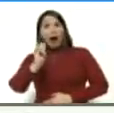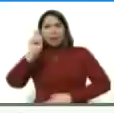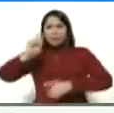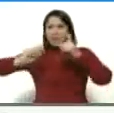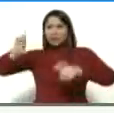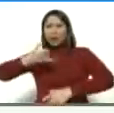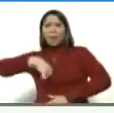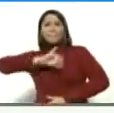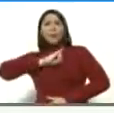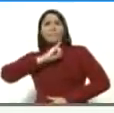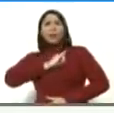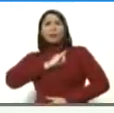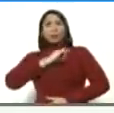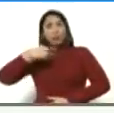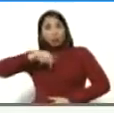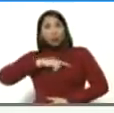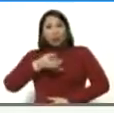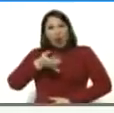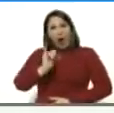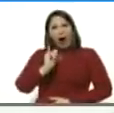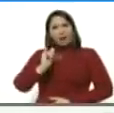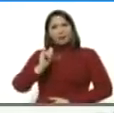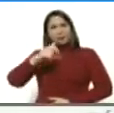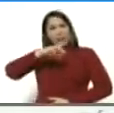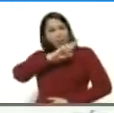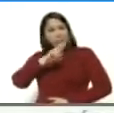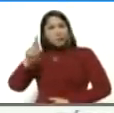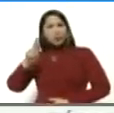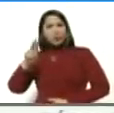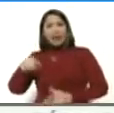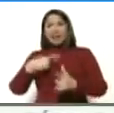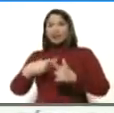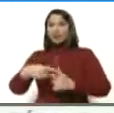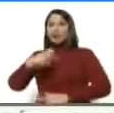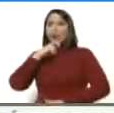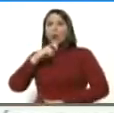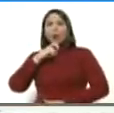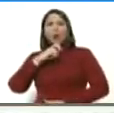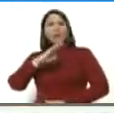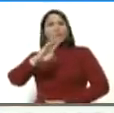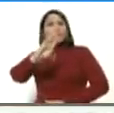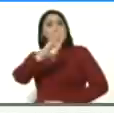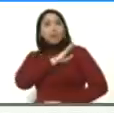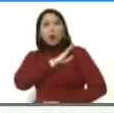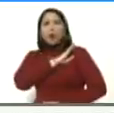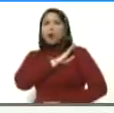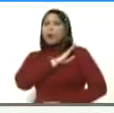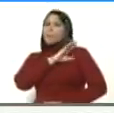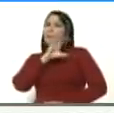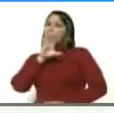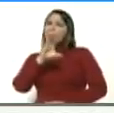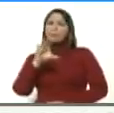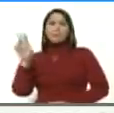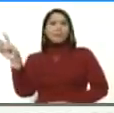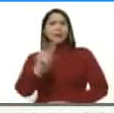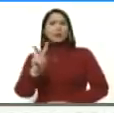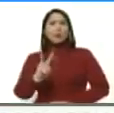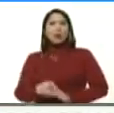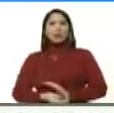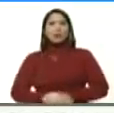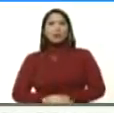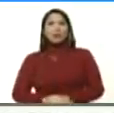gentilicio, existimos como república. Y ese oro pertenece al patrimonio de la República Bolivariana de